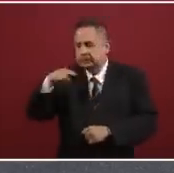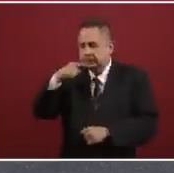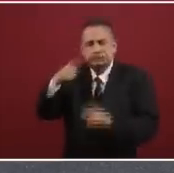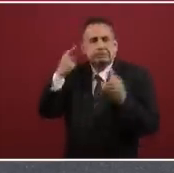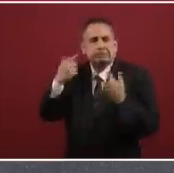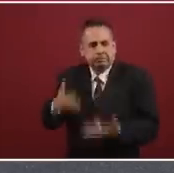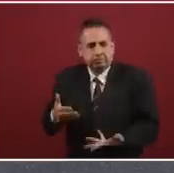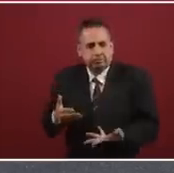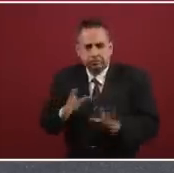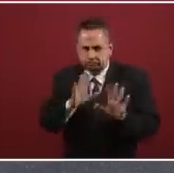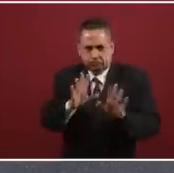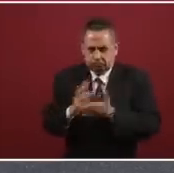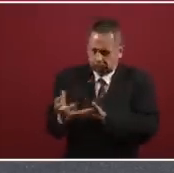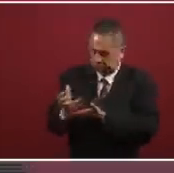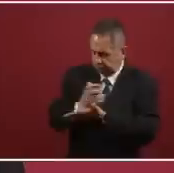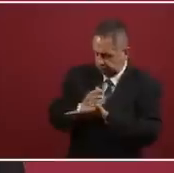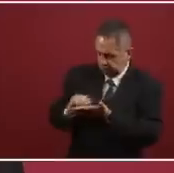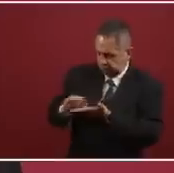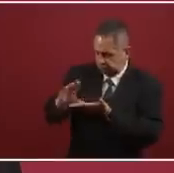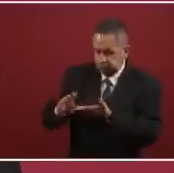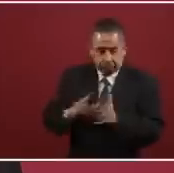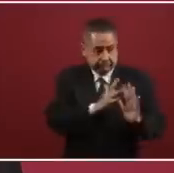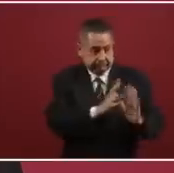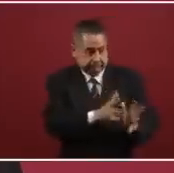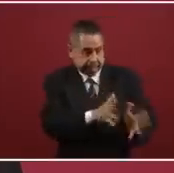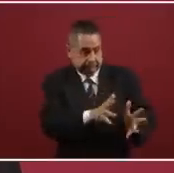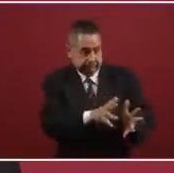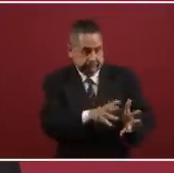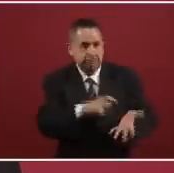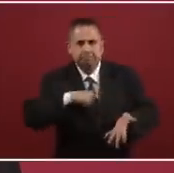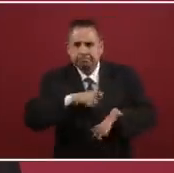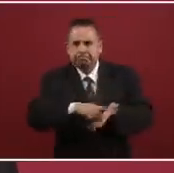no hay más capacidad de compra.